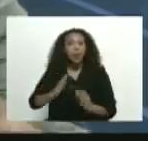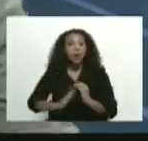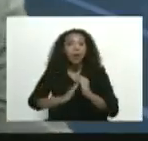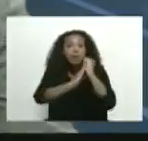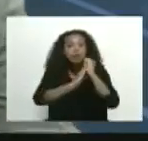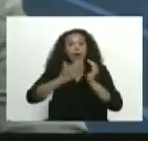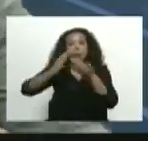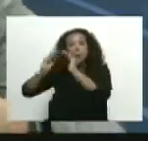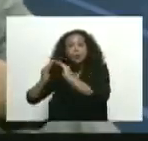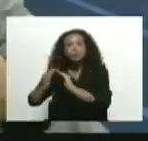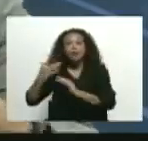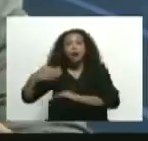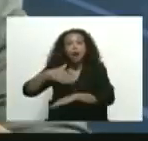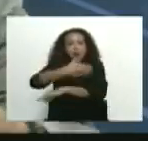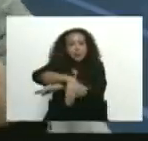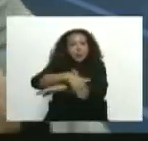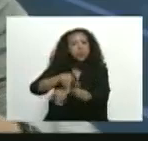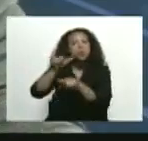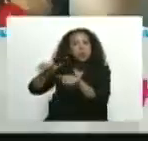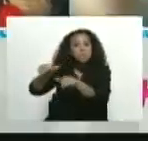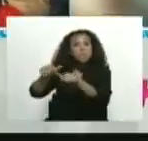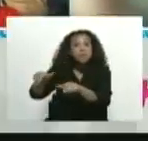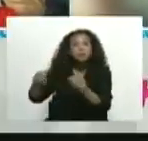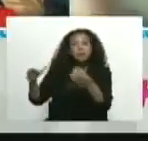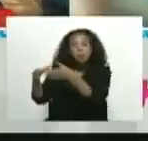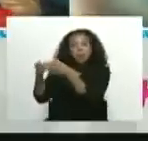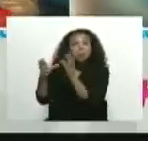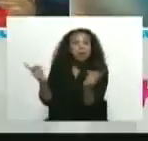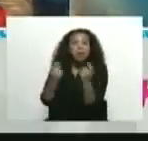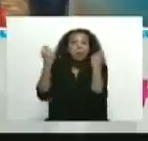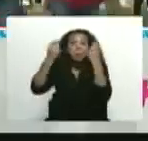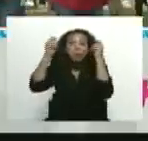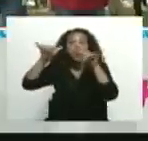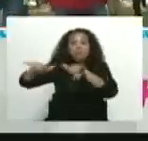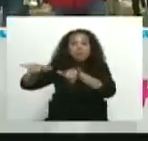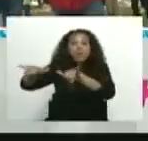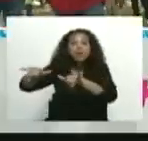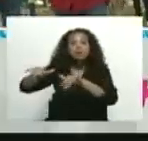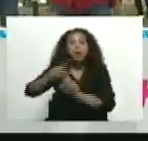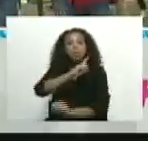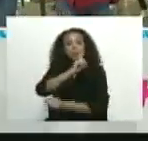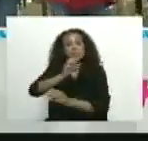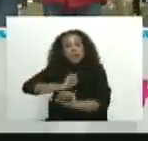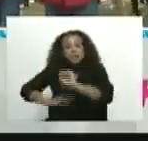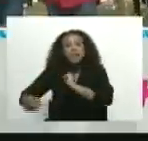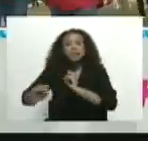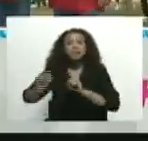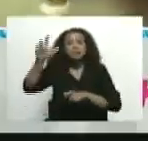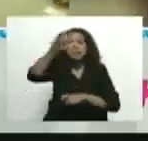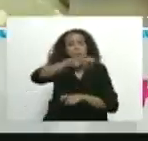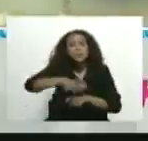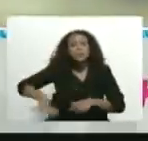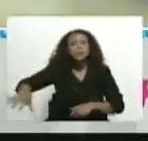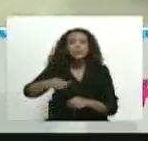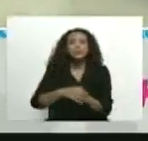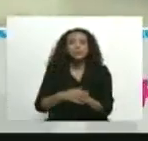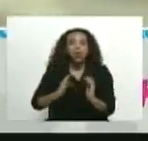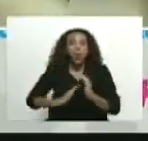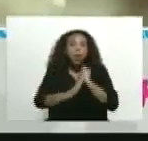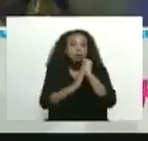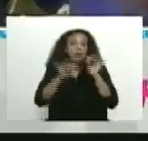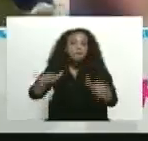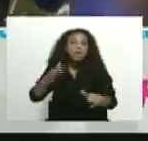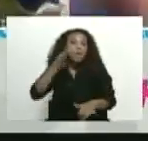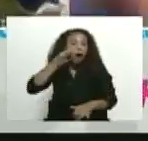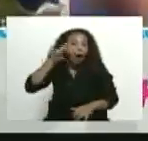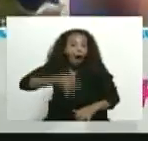de comunidad de calle, son ellos los organizadores y promotores de la defensa en el territorio, y que al final es un liderazgo de carne y